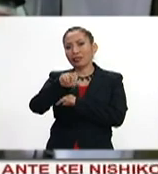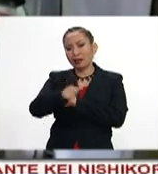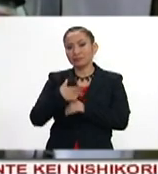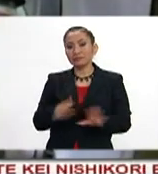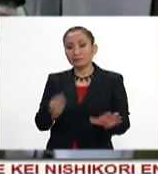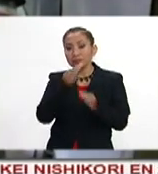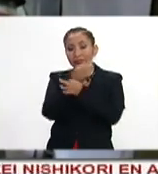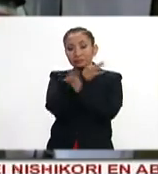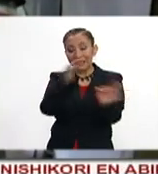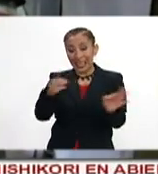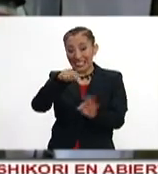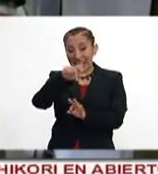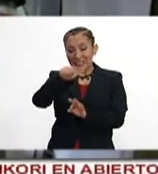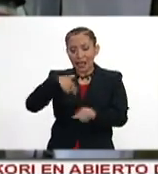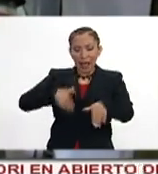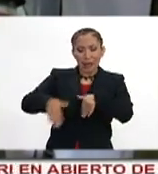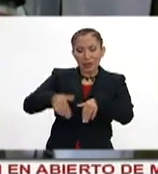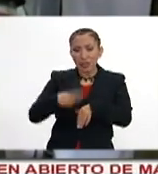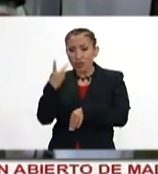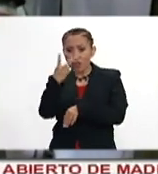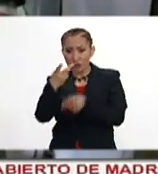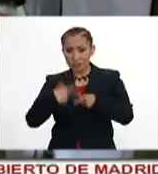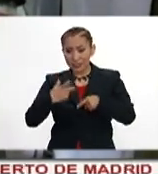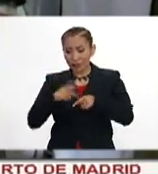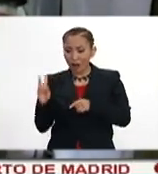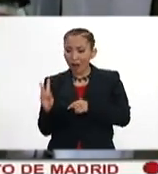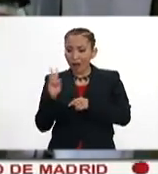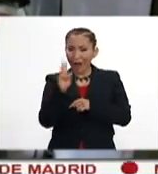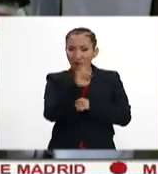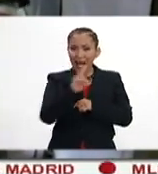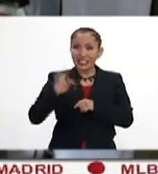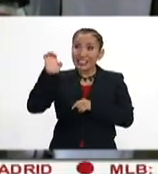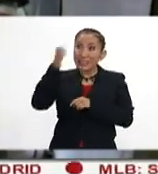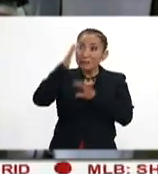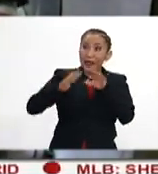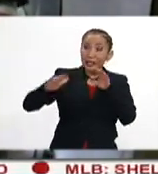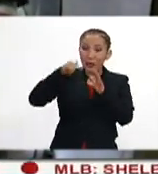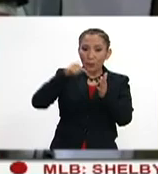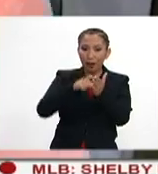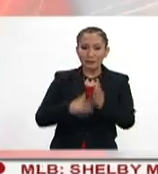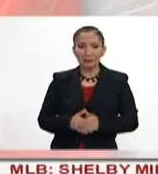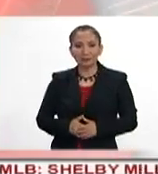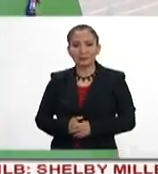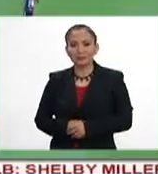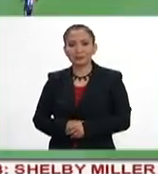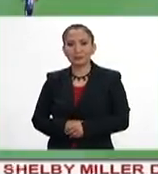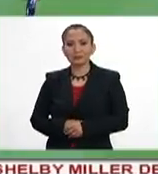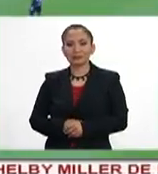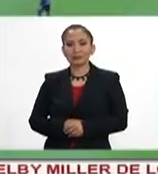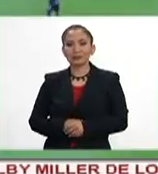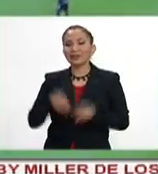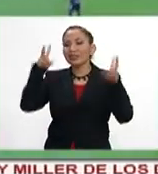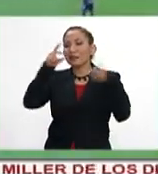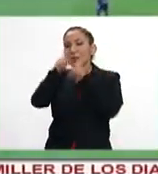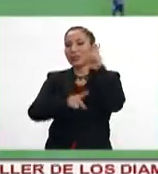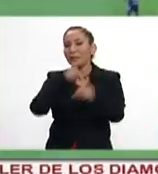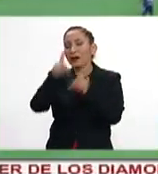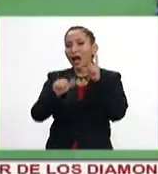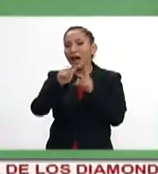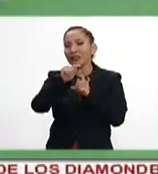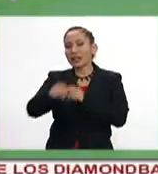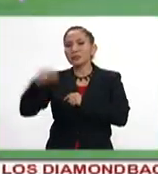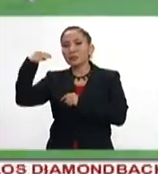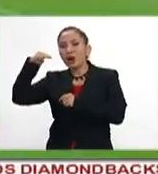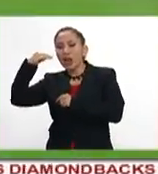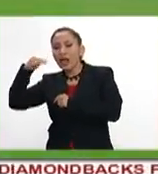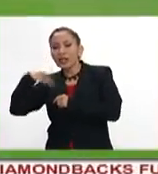Transmite en vivo la NASA la caminata de 2 astronautas en la estación espacial. Y en los deportes, Atlas y